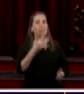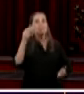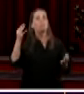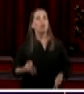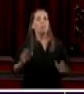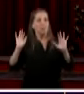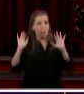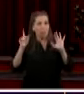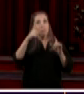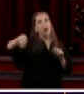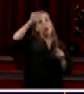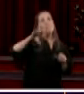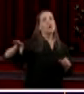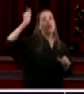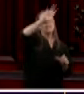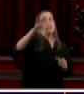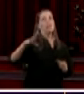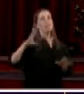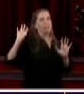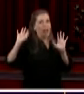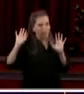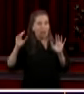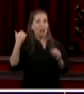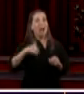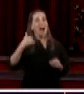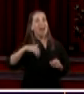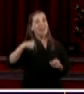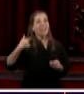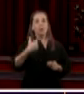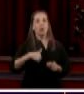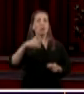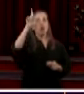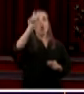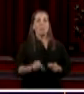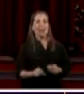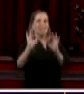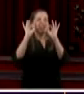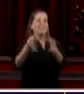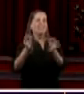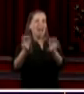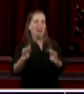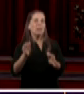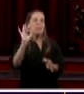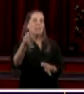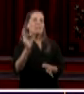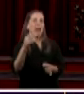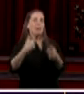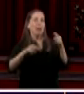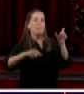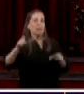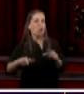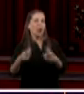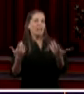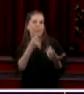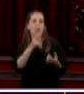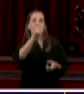arreglarse yo les digo hay algo extra que es por ejemplo la ciudad de Buenos Aires está muy incómoda porque cuando lee el detalle del